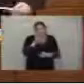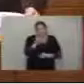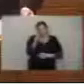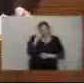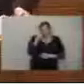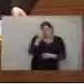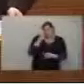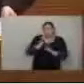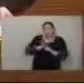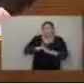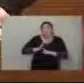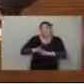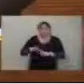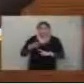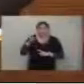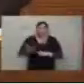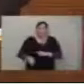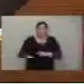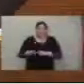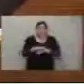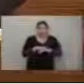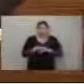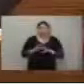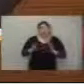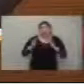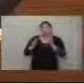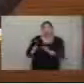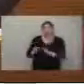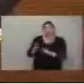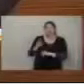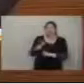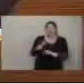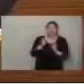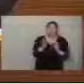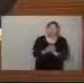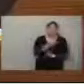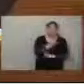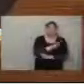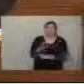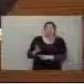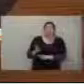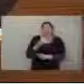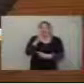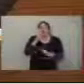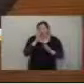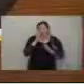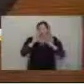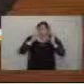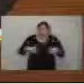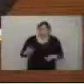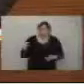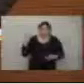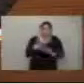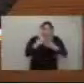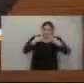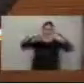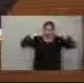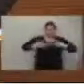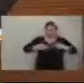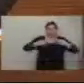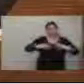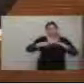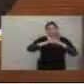11. Castilla-La Mancha, que gobierna la secretaria general del Partido Popular. Así que volvamos a la realidad de Asturias que usted no quiere ver y veamos la